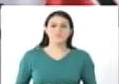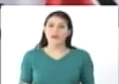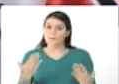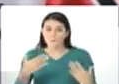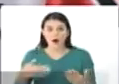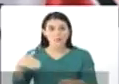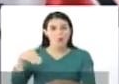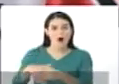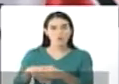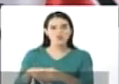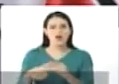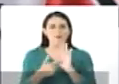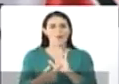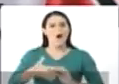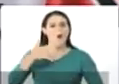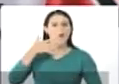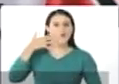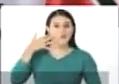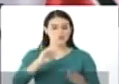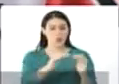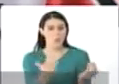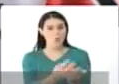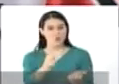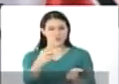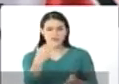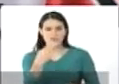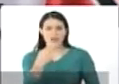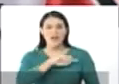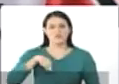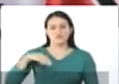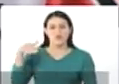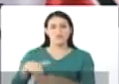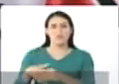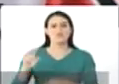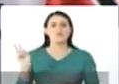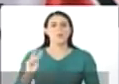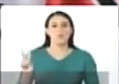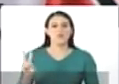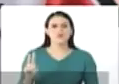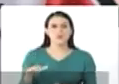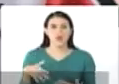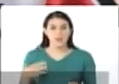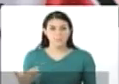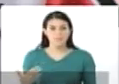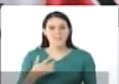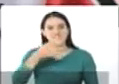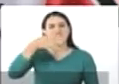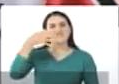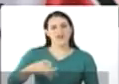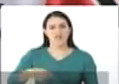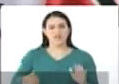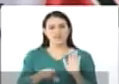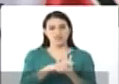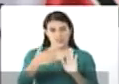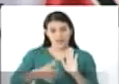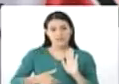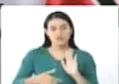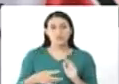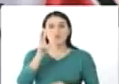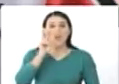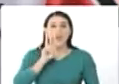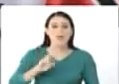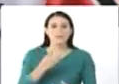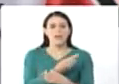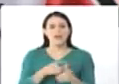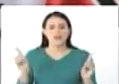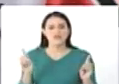el orgullo de mostrar al mundo que las elecciones en Venezuela son, de hecho y de derecho, elecciones libres, democráticas